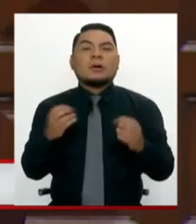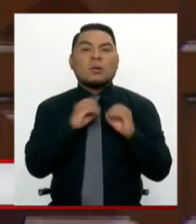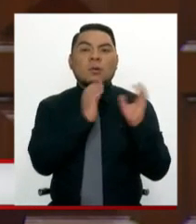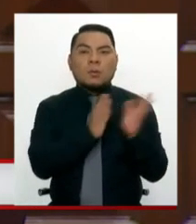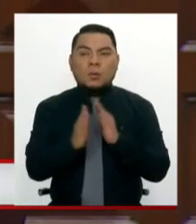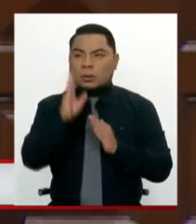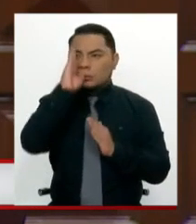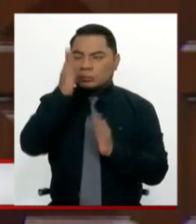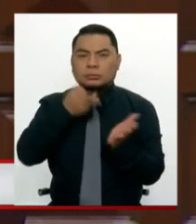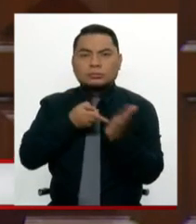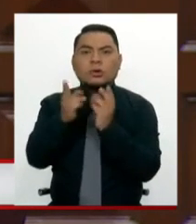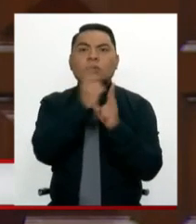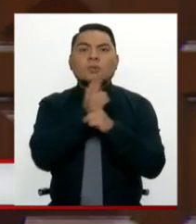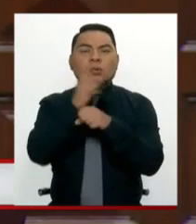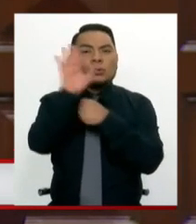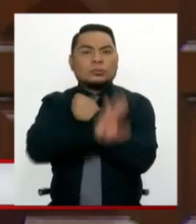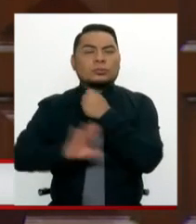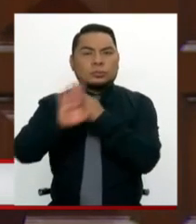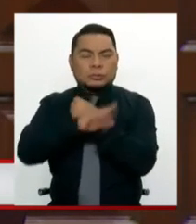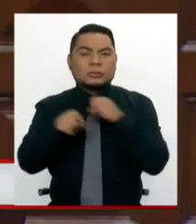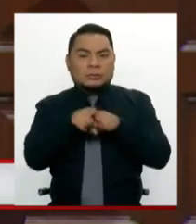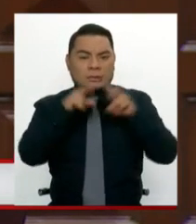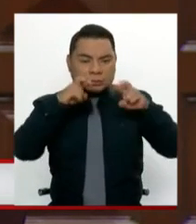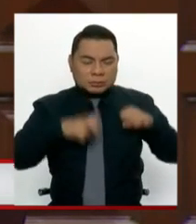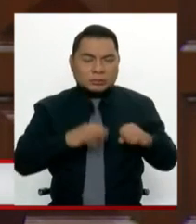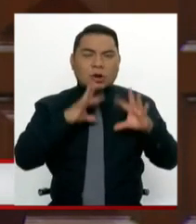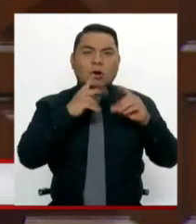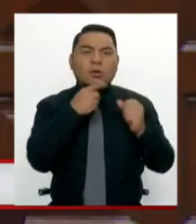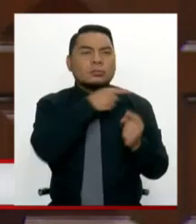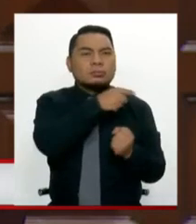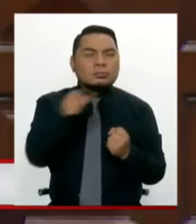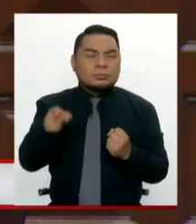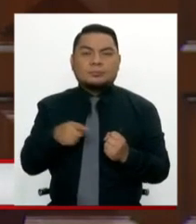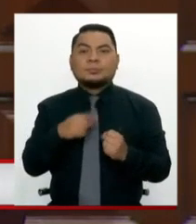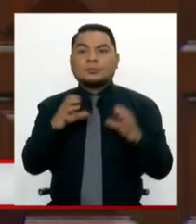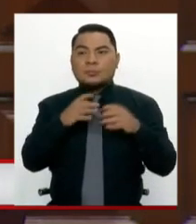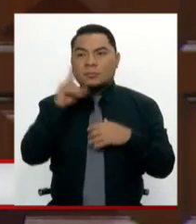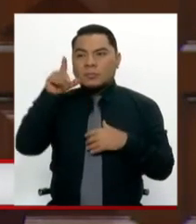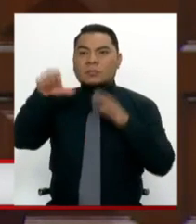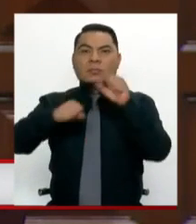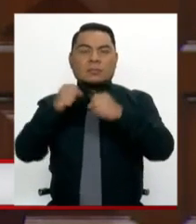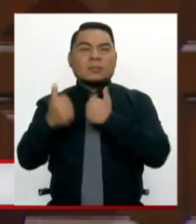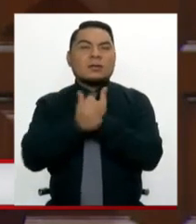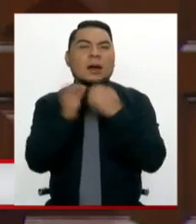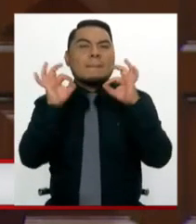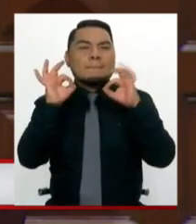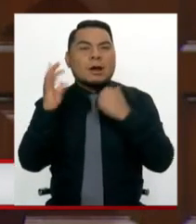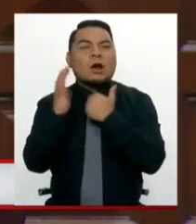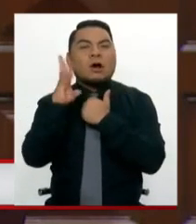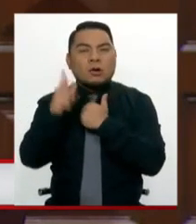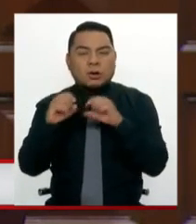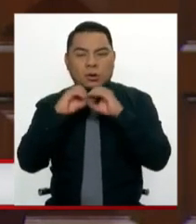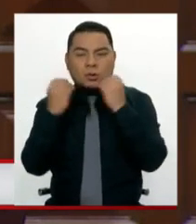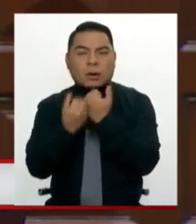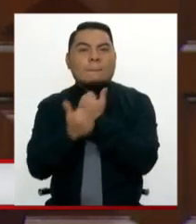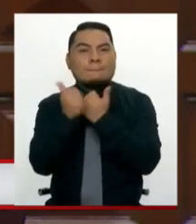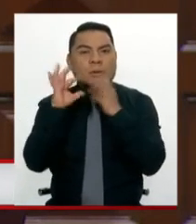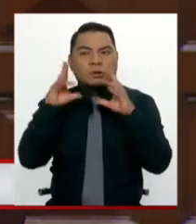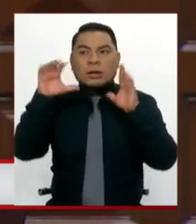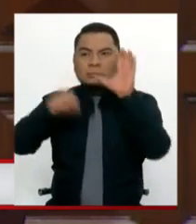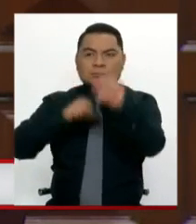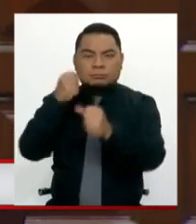orden, seguridad e investigación criminal para enfrentar los flagelos de la delincuencia y las organizaciones